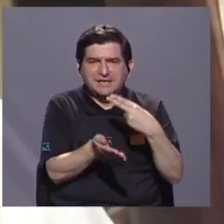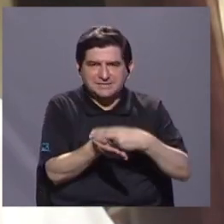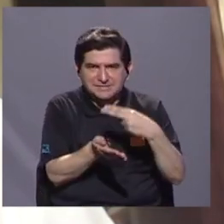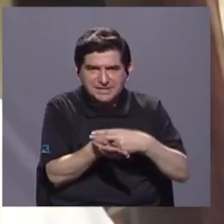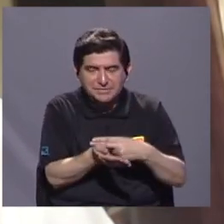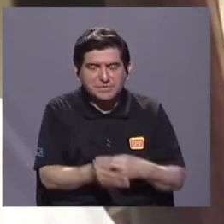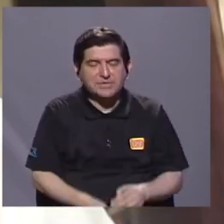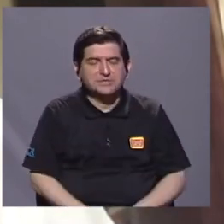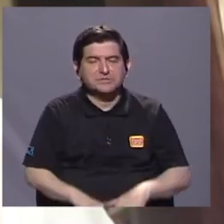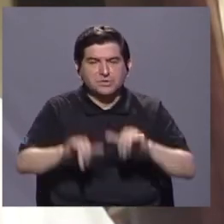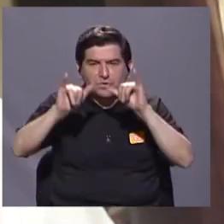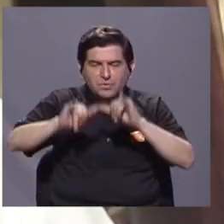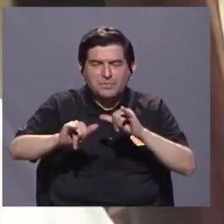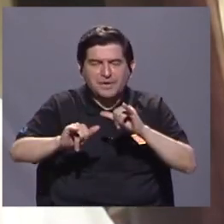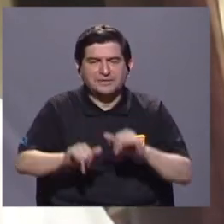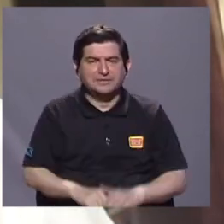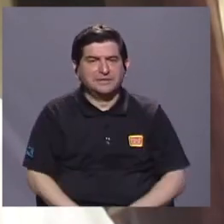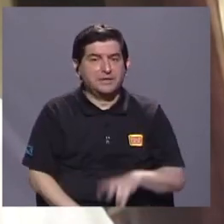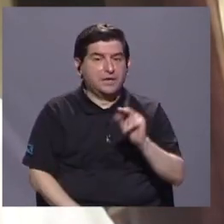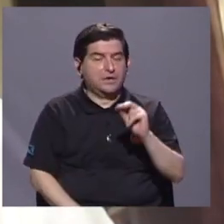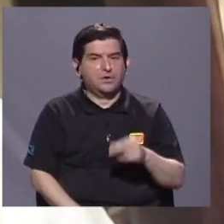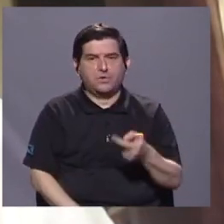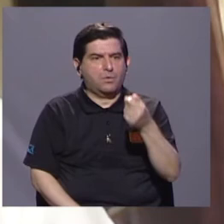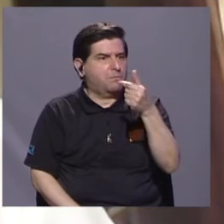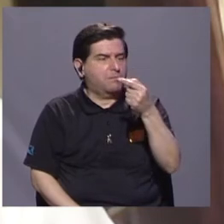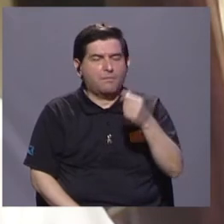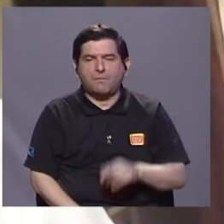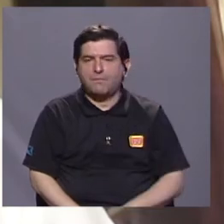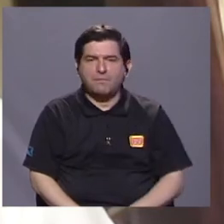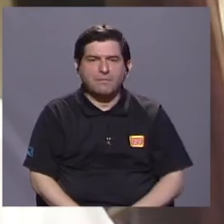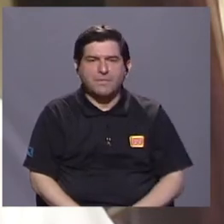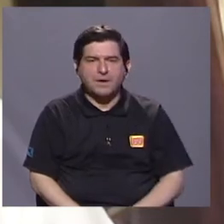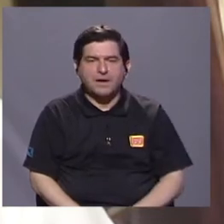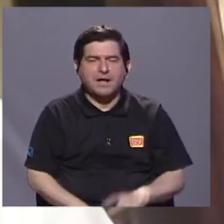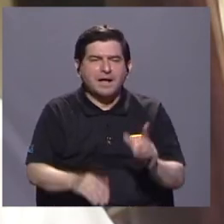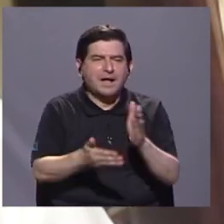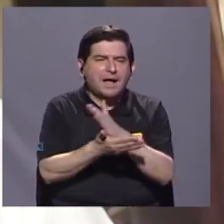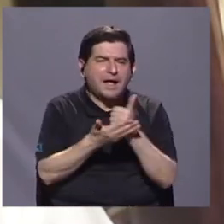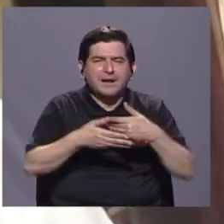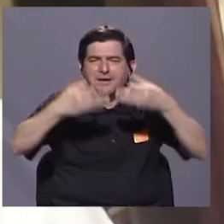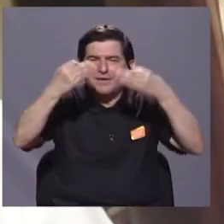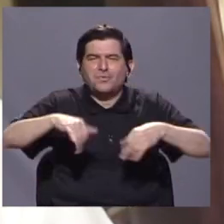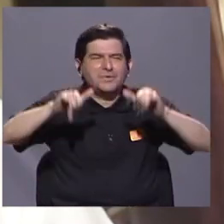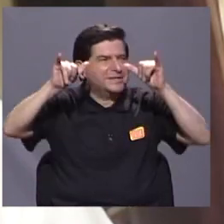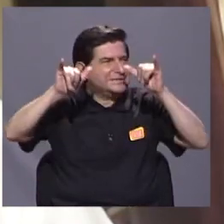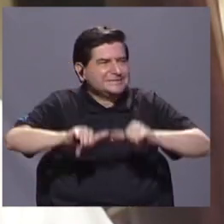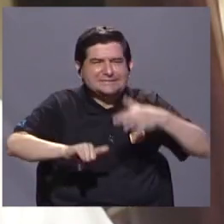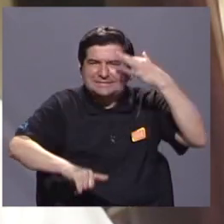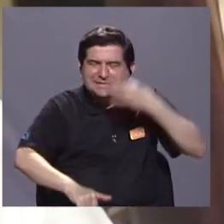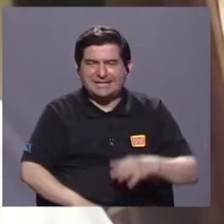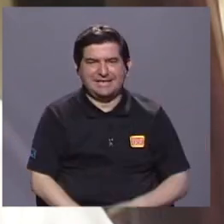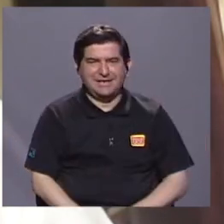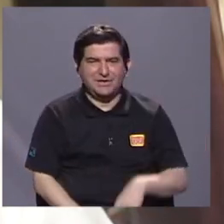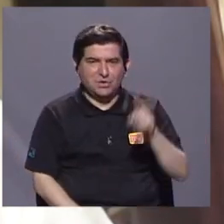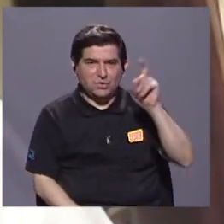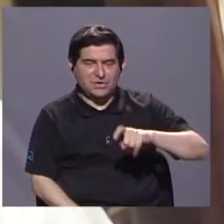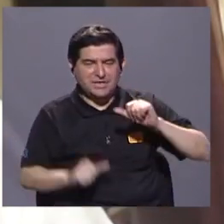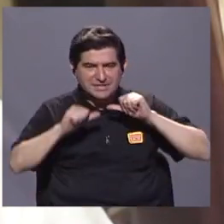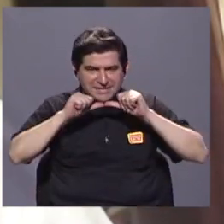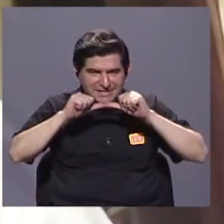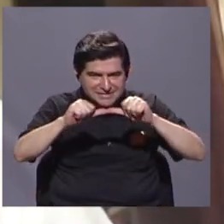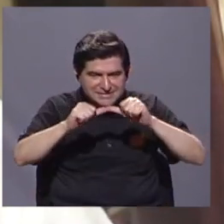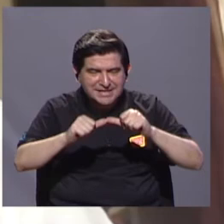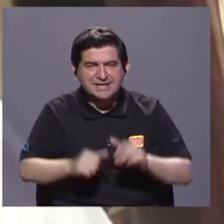no es poca cosa. Entonces yo creo que hay algunas medidas que tal vez se debieron haber mantenido. Creo que debimos haber seguido con